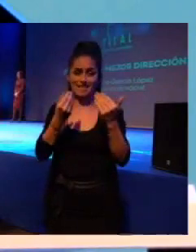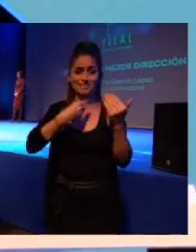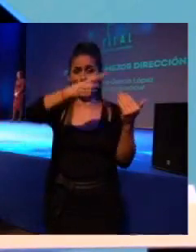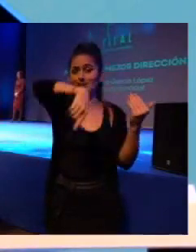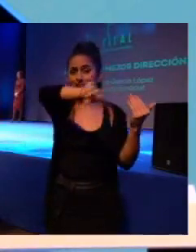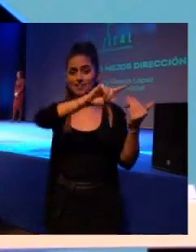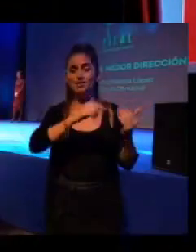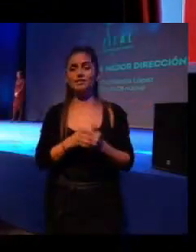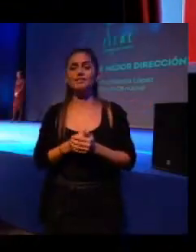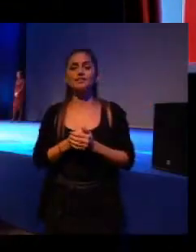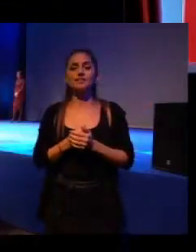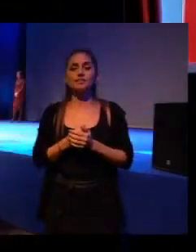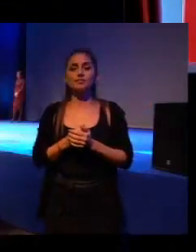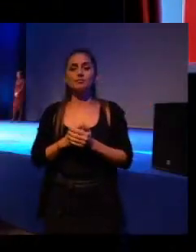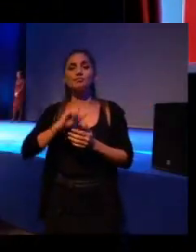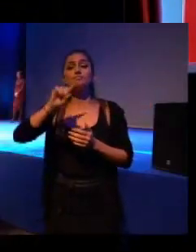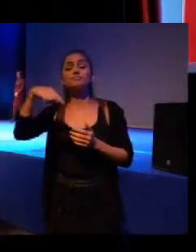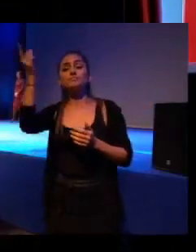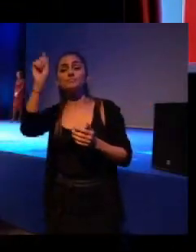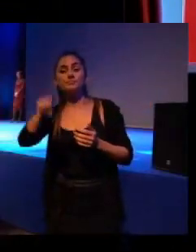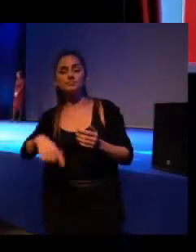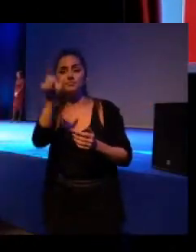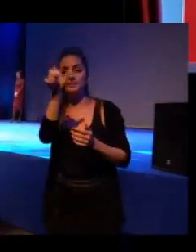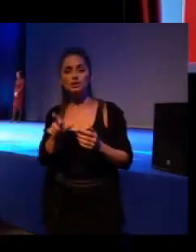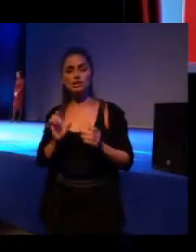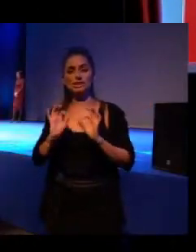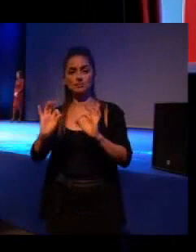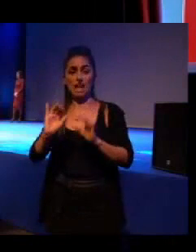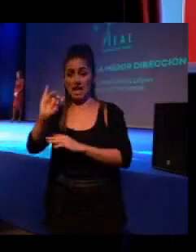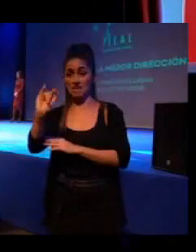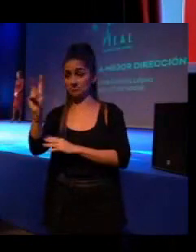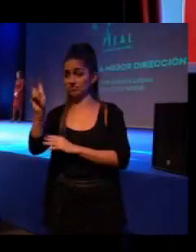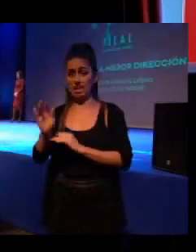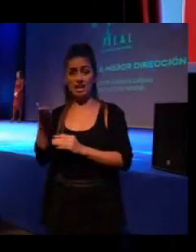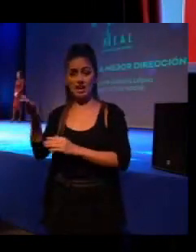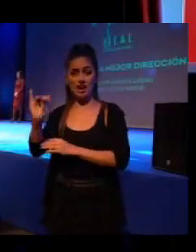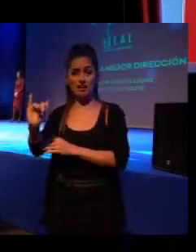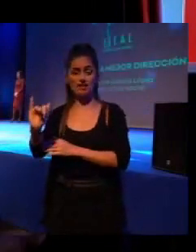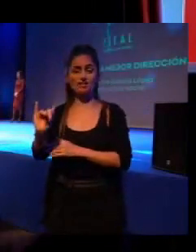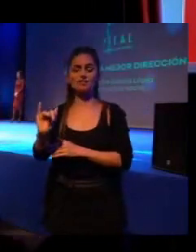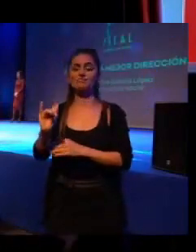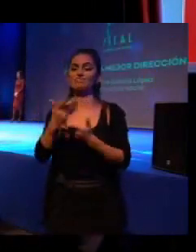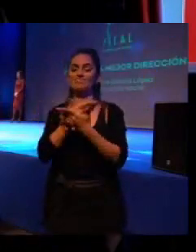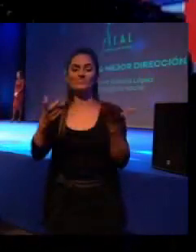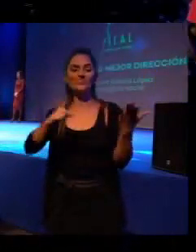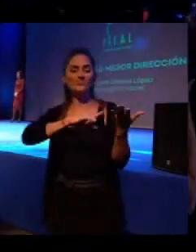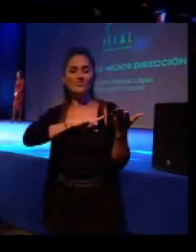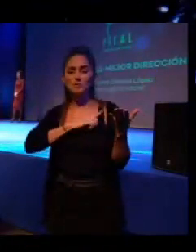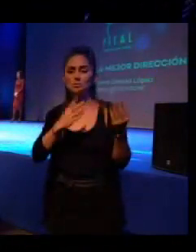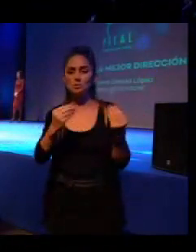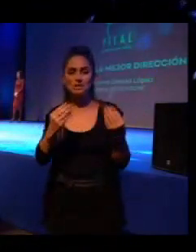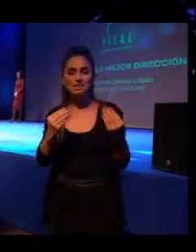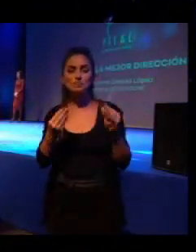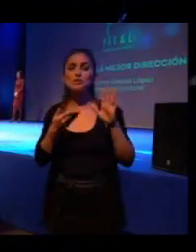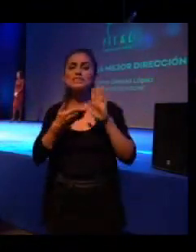ellos. Luego hay una persona muy especial que está aquí, que ha confiado muchísimo en mí siempre. Ella es la